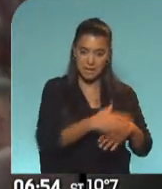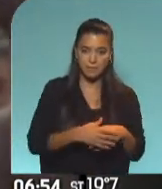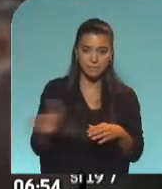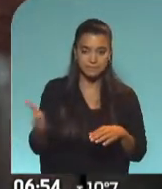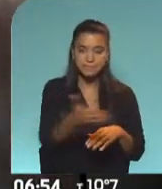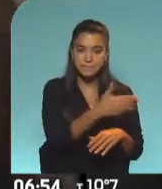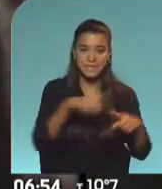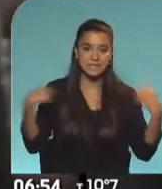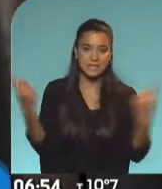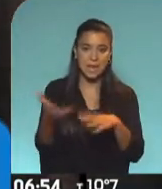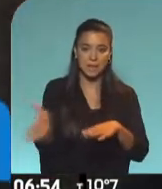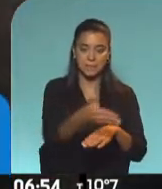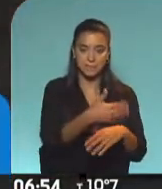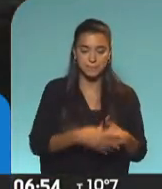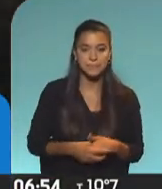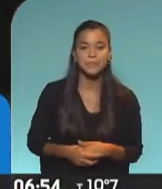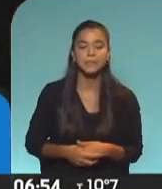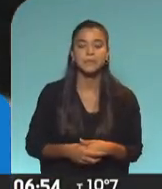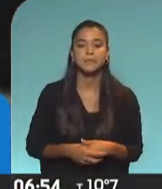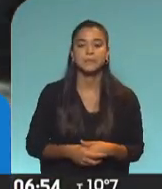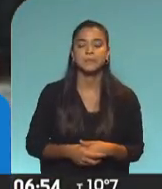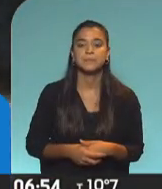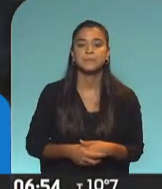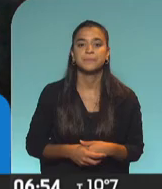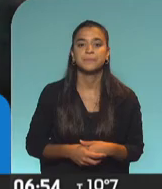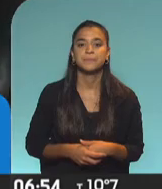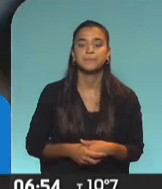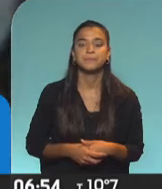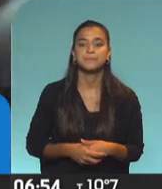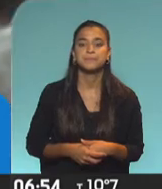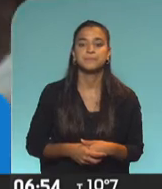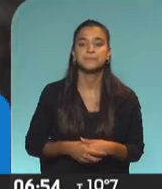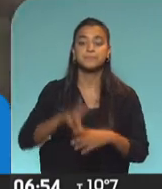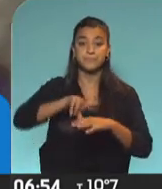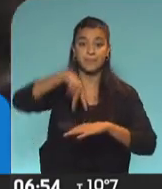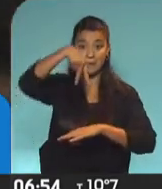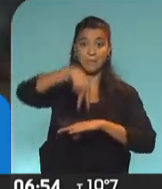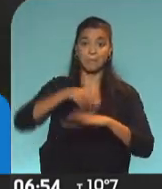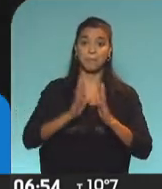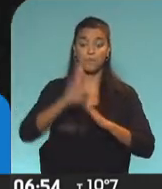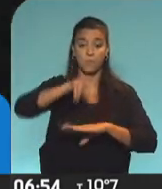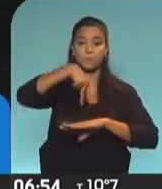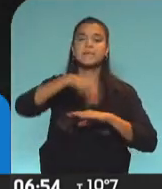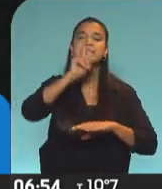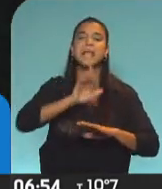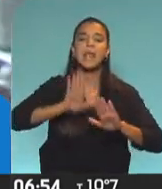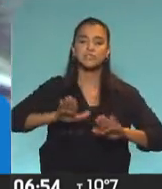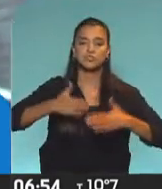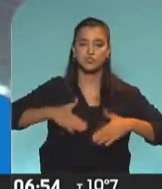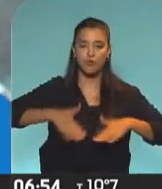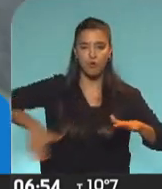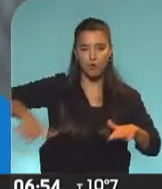Desaloque la sala, personal policial. Se dispone un cuarto intermedio. Señores de pie, por favor, silencio en la sala.